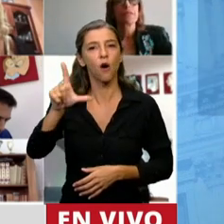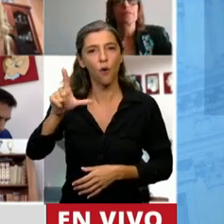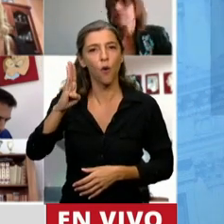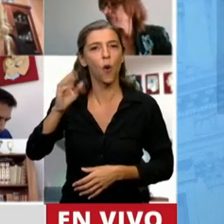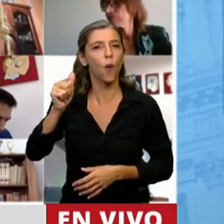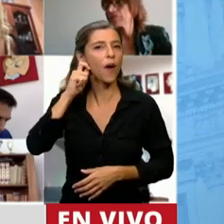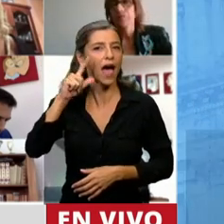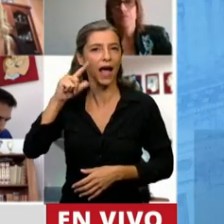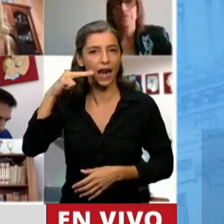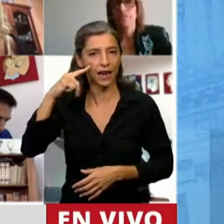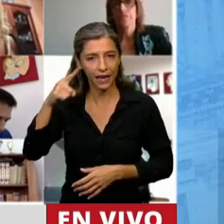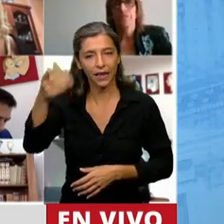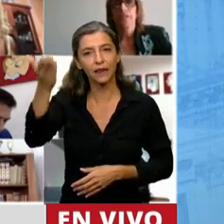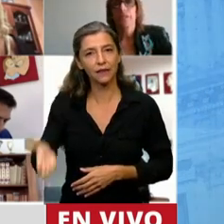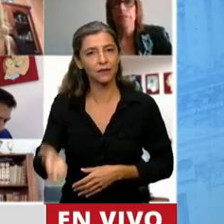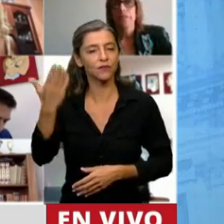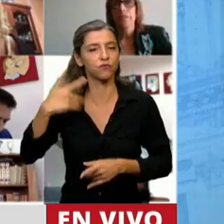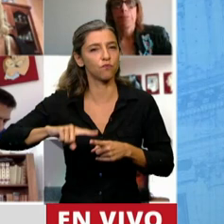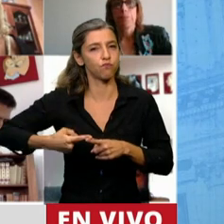fue un político de raza.